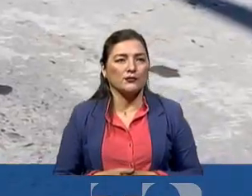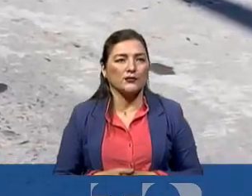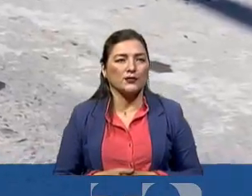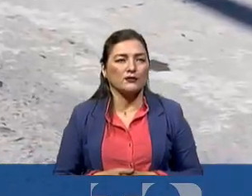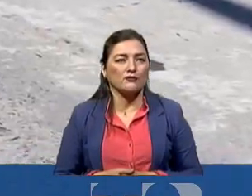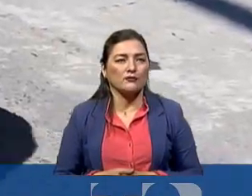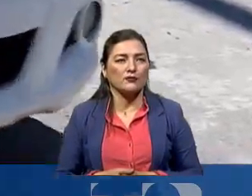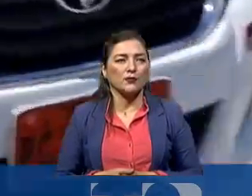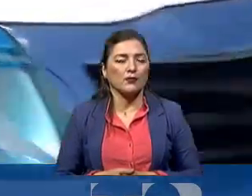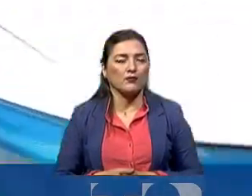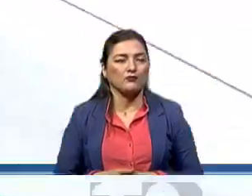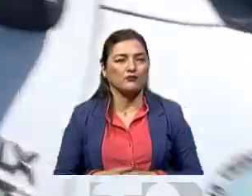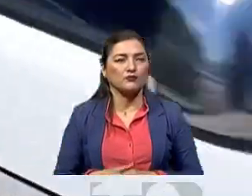verdesoto 24 horas